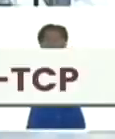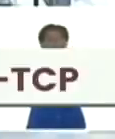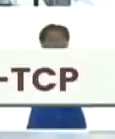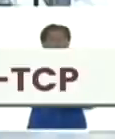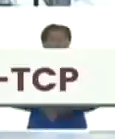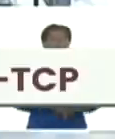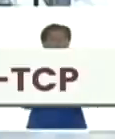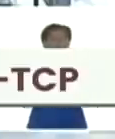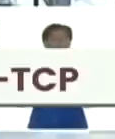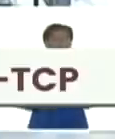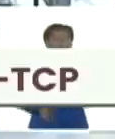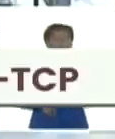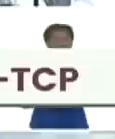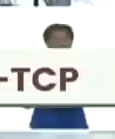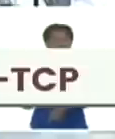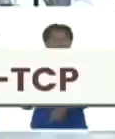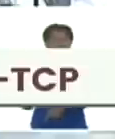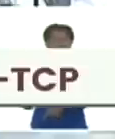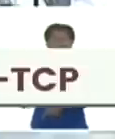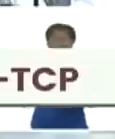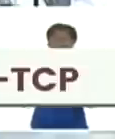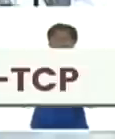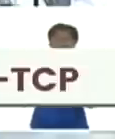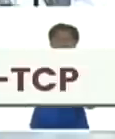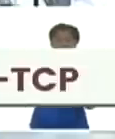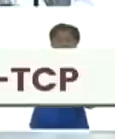derrocamiento de gobiernos, golpes de Estado,